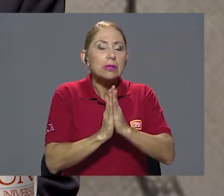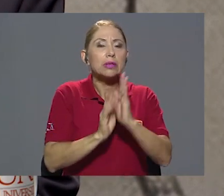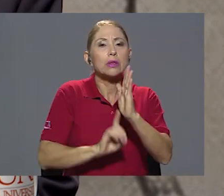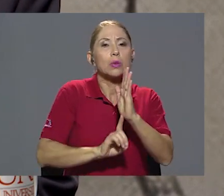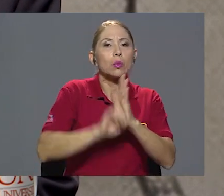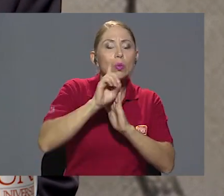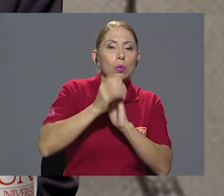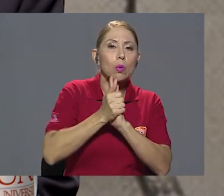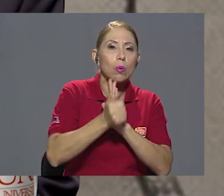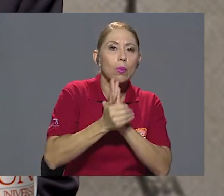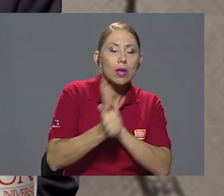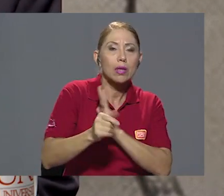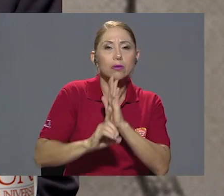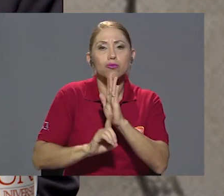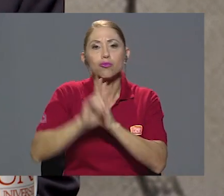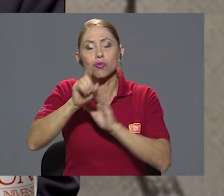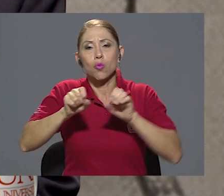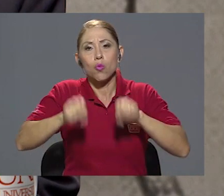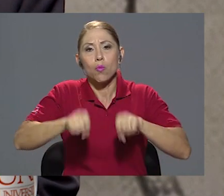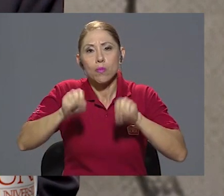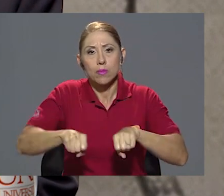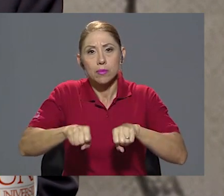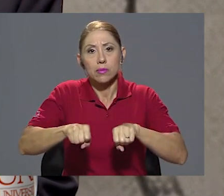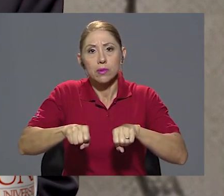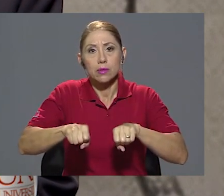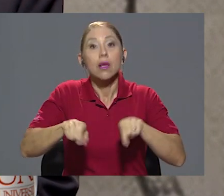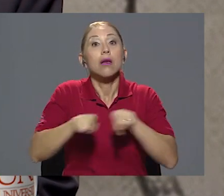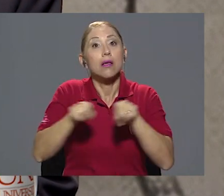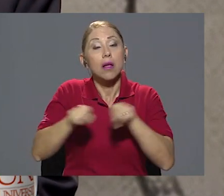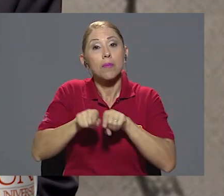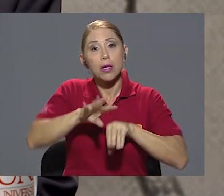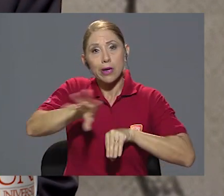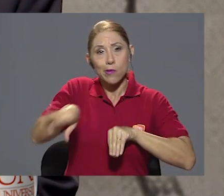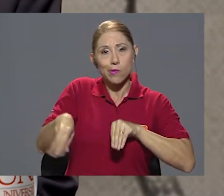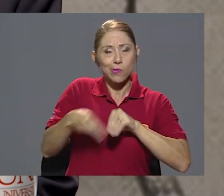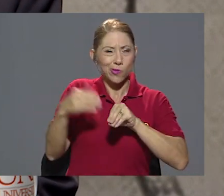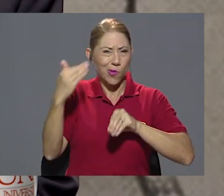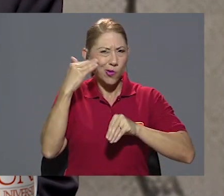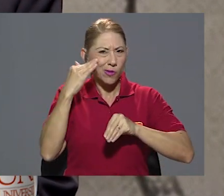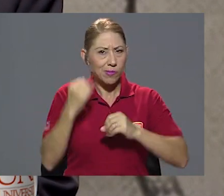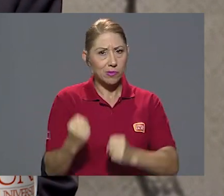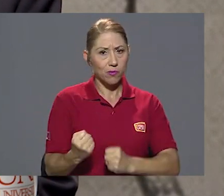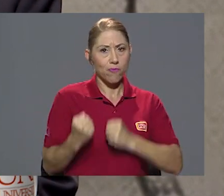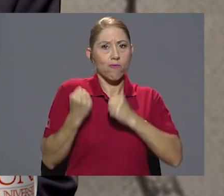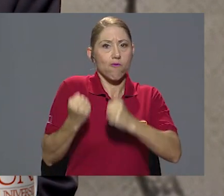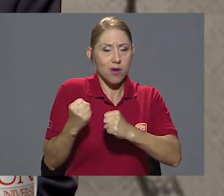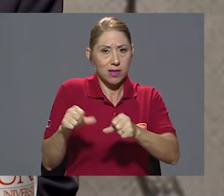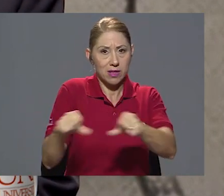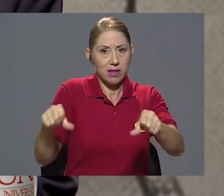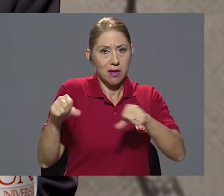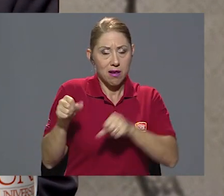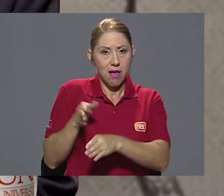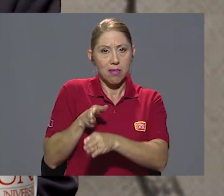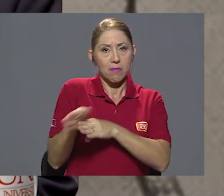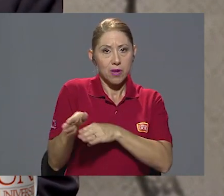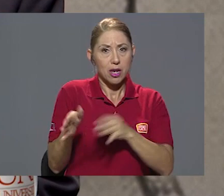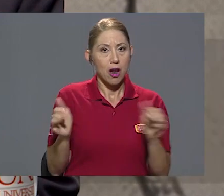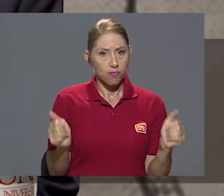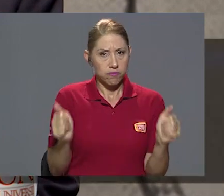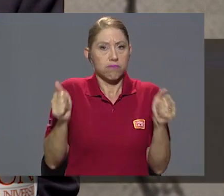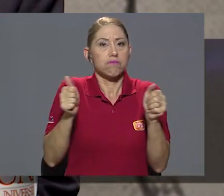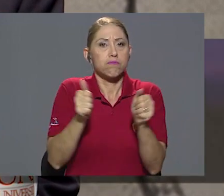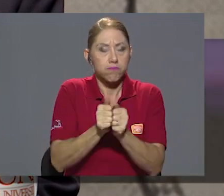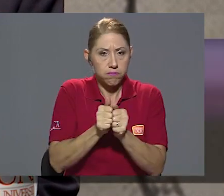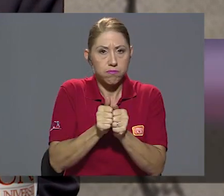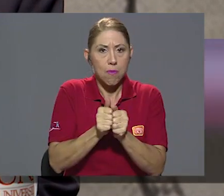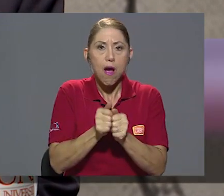habilidades, de competencias, que aunados a un dominio fuerte de la disciplina, de un conocimiento fuerte de la disciplina,